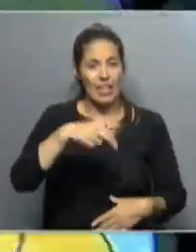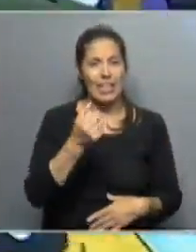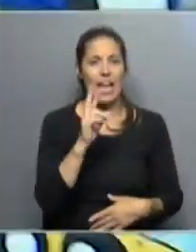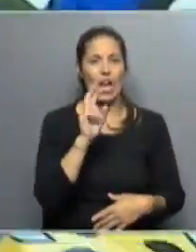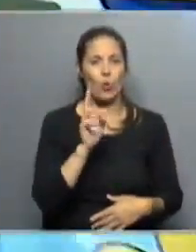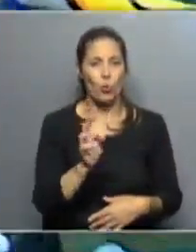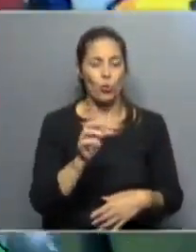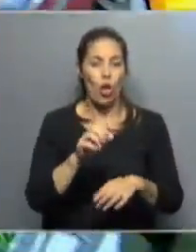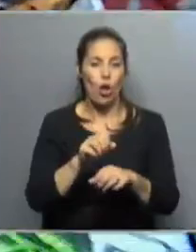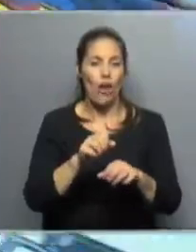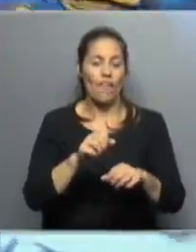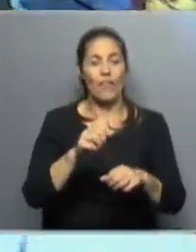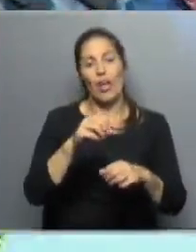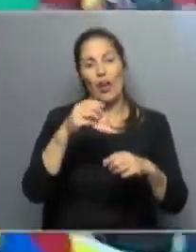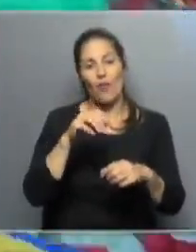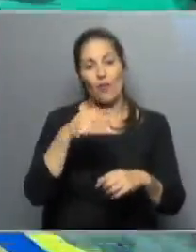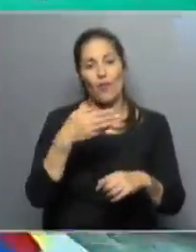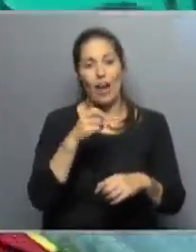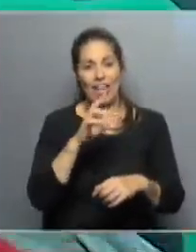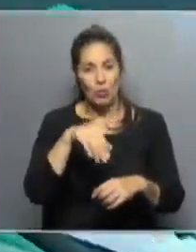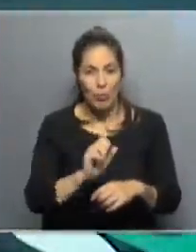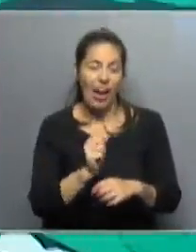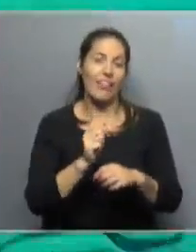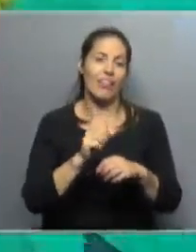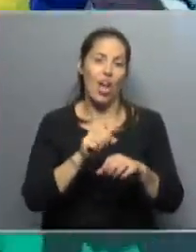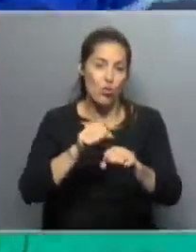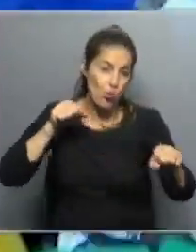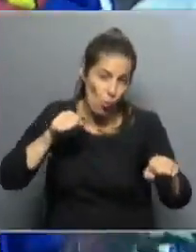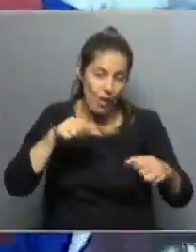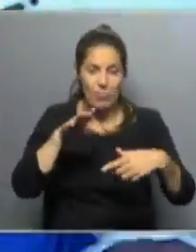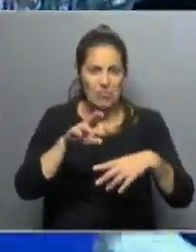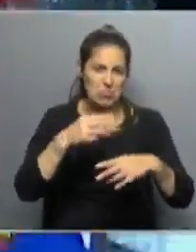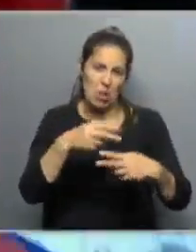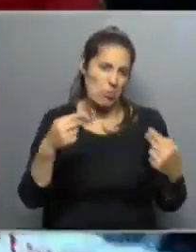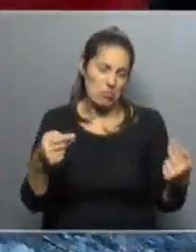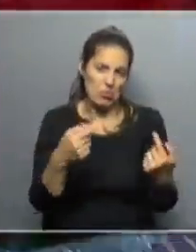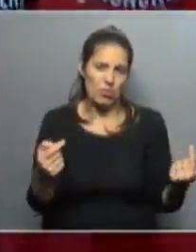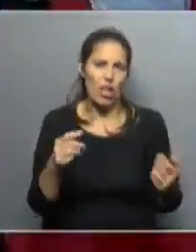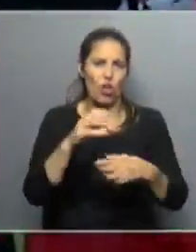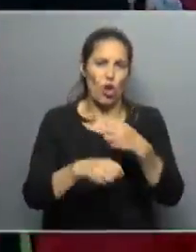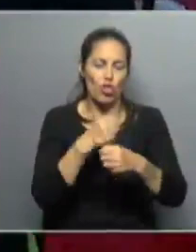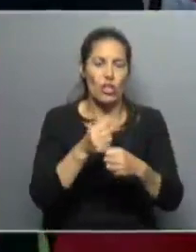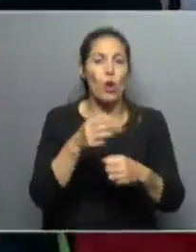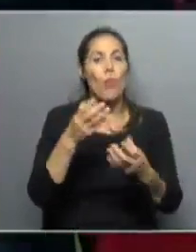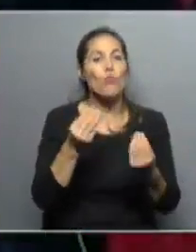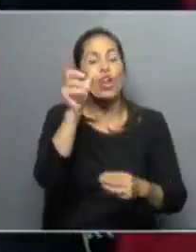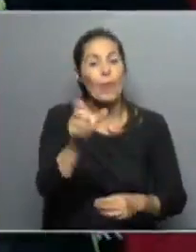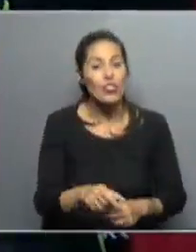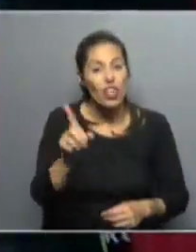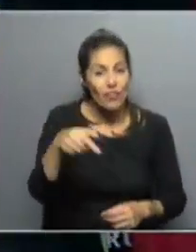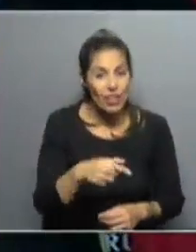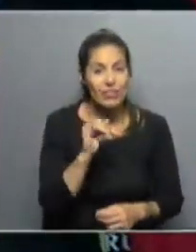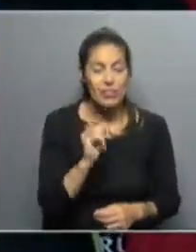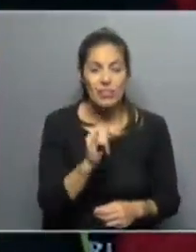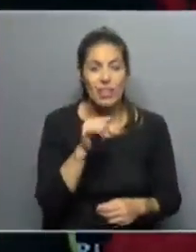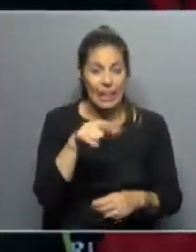de Superman, Batman. Después los estándares de todos los años, ¿no? Mucha gente viene para hacer regalos a los niños ahora. Mira, la verdad que vino mucha